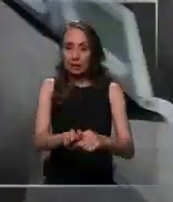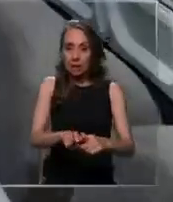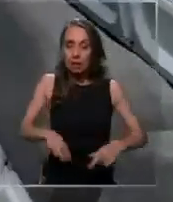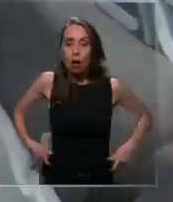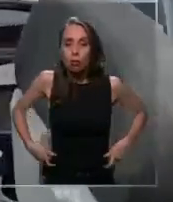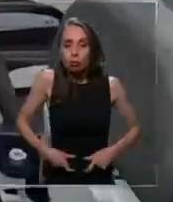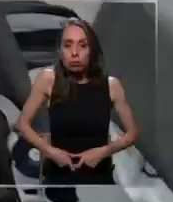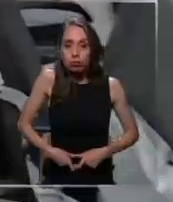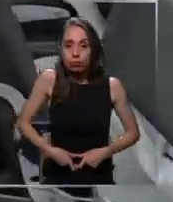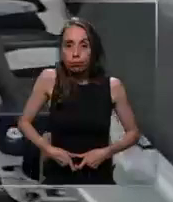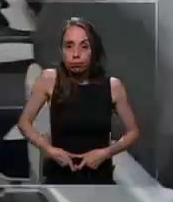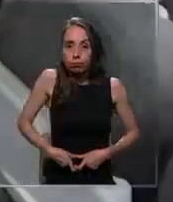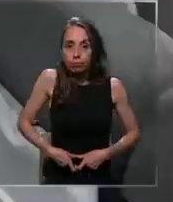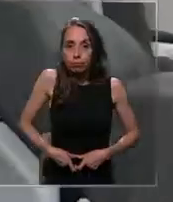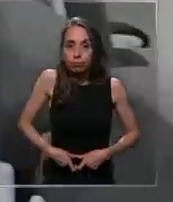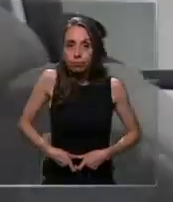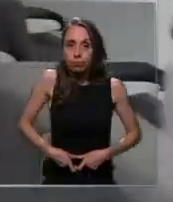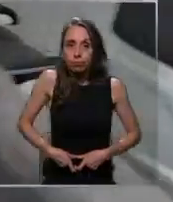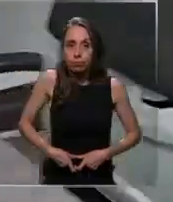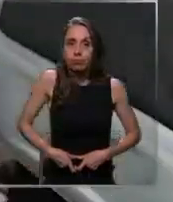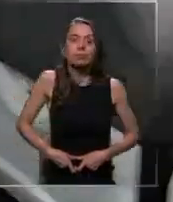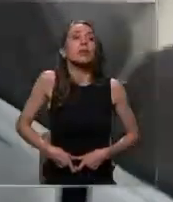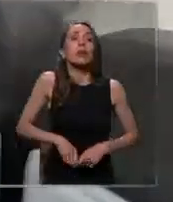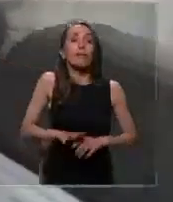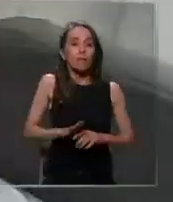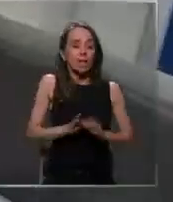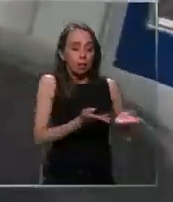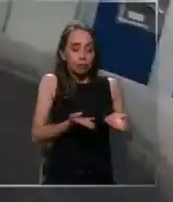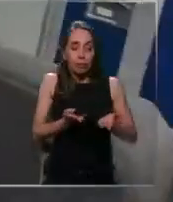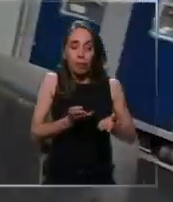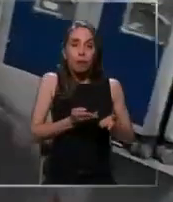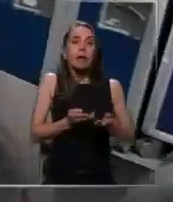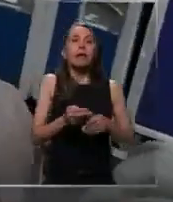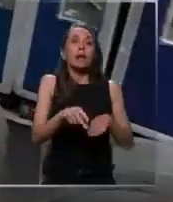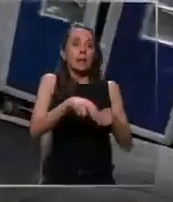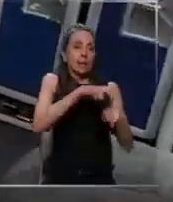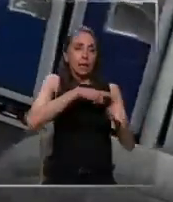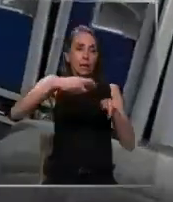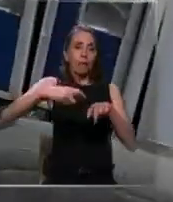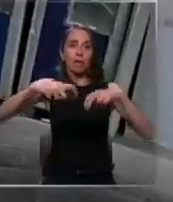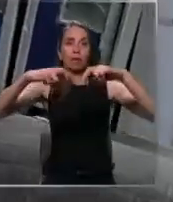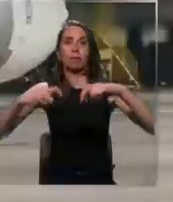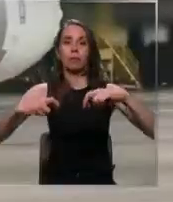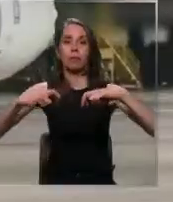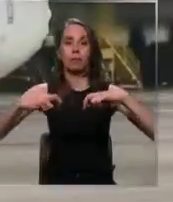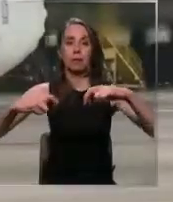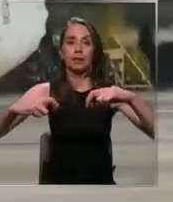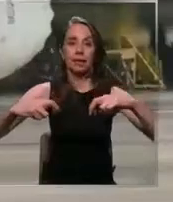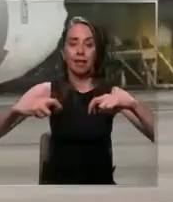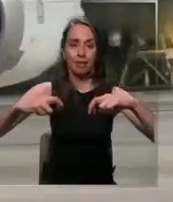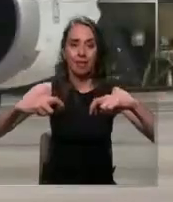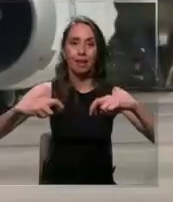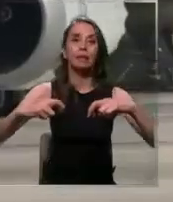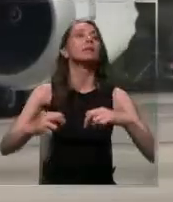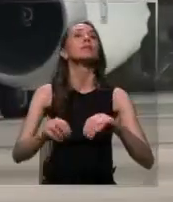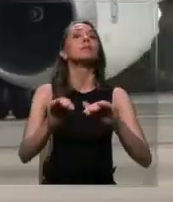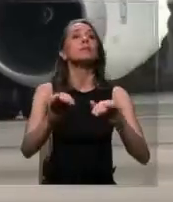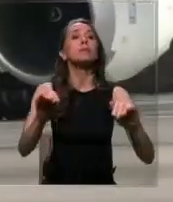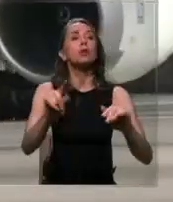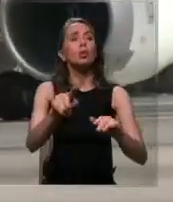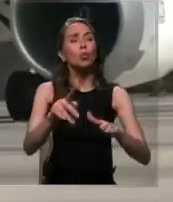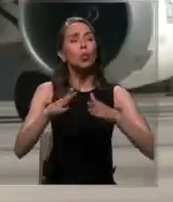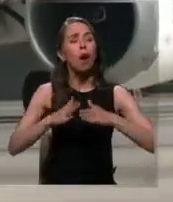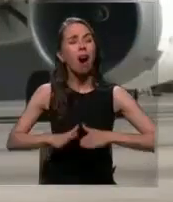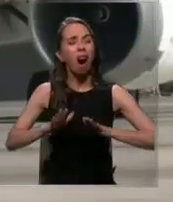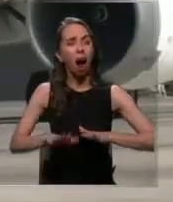seguridad abrochado y después regresamos a nuestro galley y nos sentamos también en los jumpsuits. Así llaman a conservar la